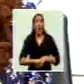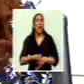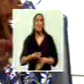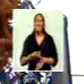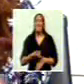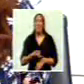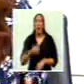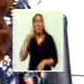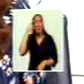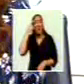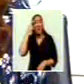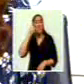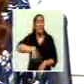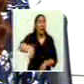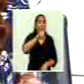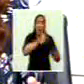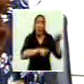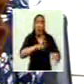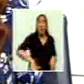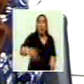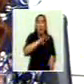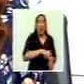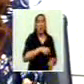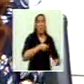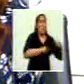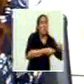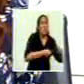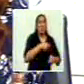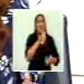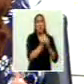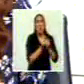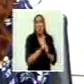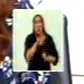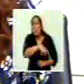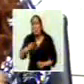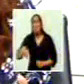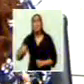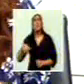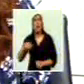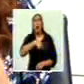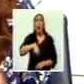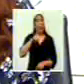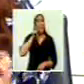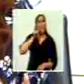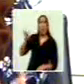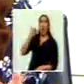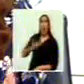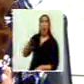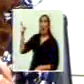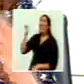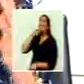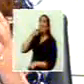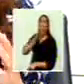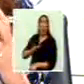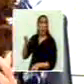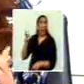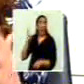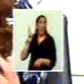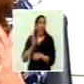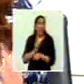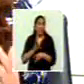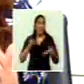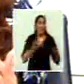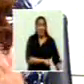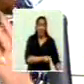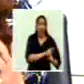pueblo es que su gobierno, y a sus productores, a sus comerciantes, a sus industriales, es que su gobierno no los defienda. Inclusive,